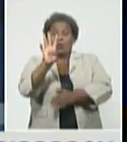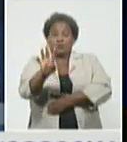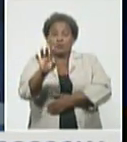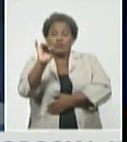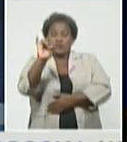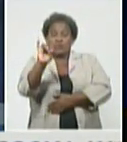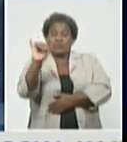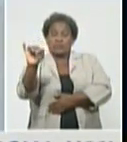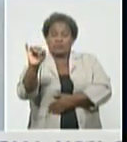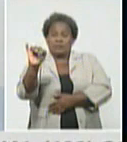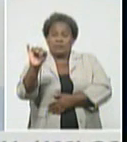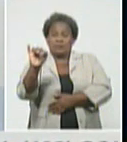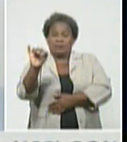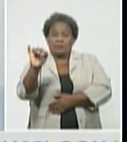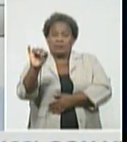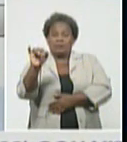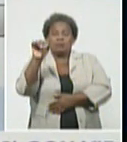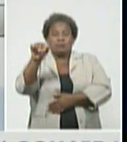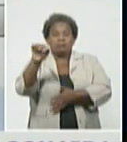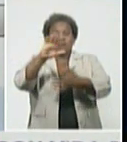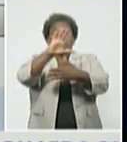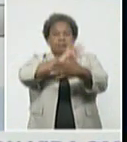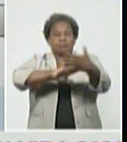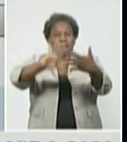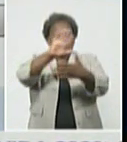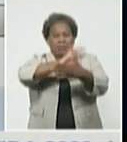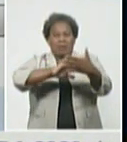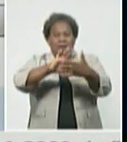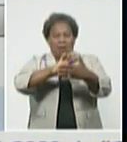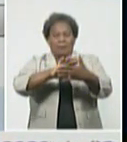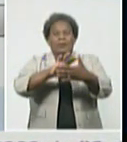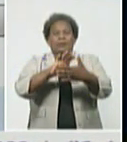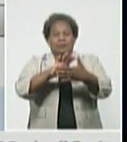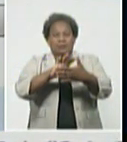120.466 fueron en la región de las Américas, el